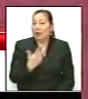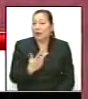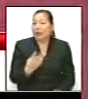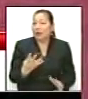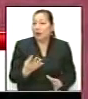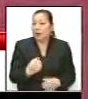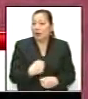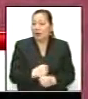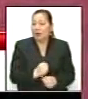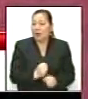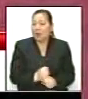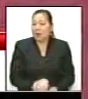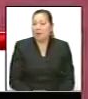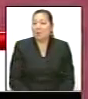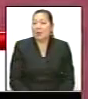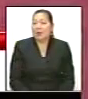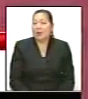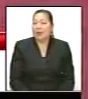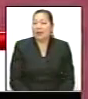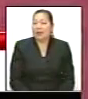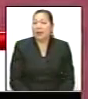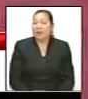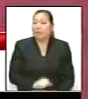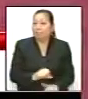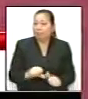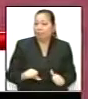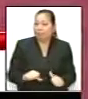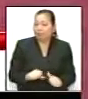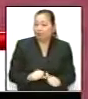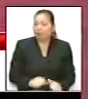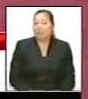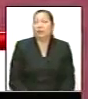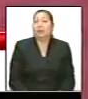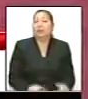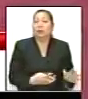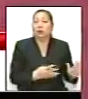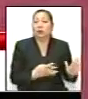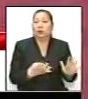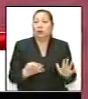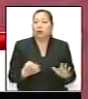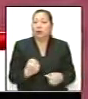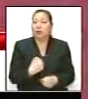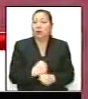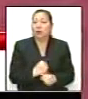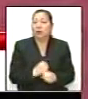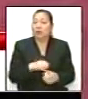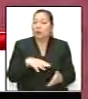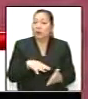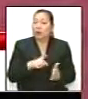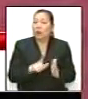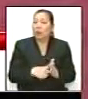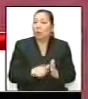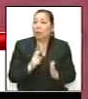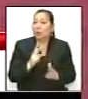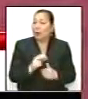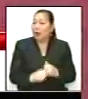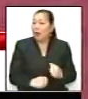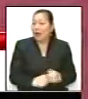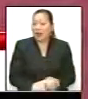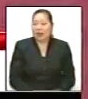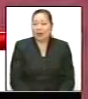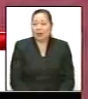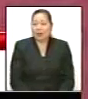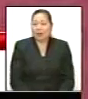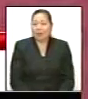139 obras, ¿no? Y al revés, tenemos casi 900 obras en estudio después de más de 2 años